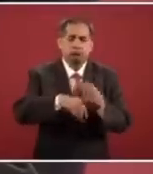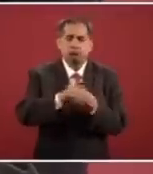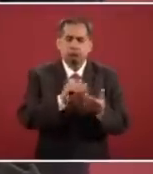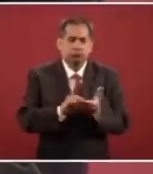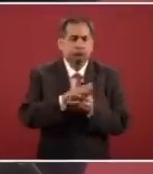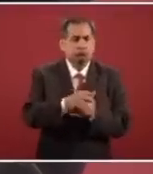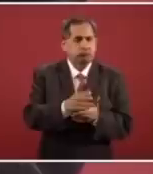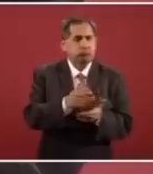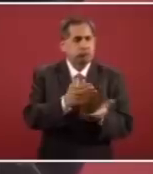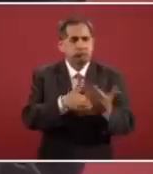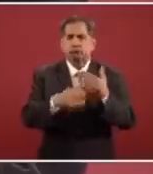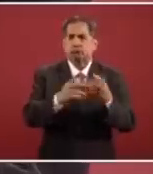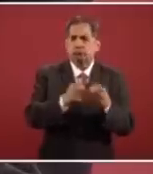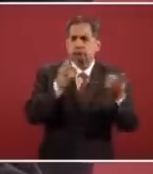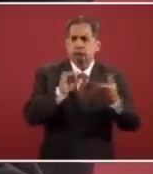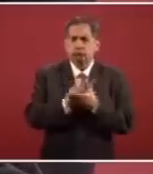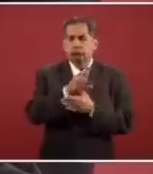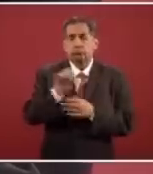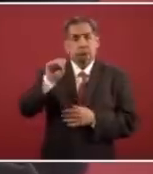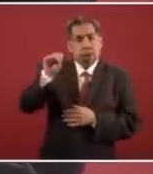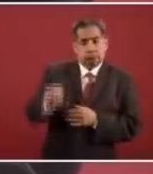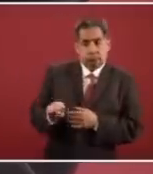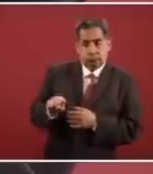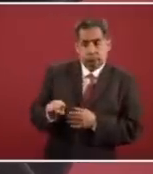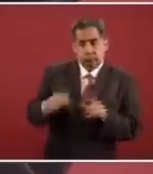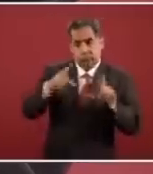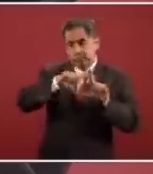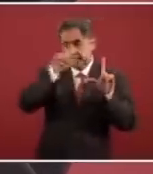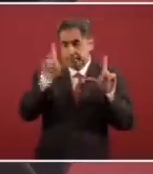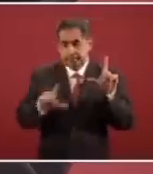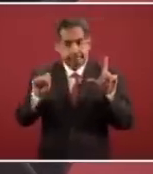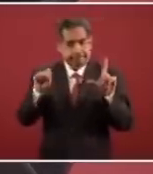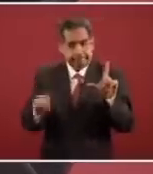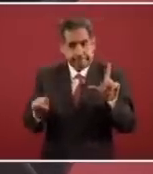y desarrollo en el sureste.